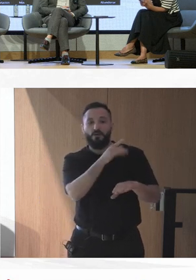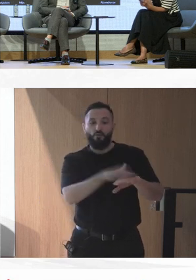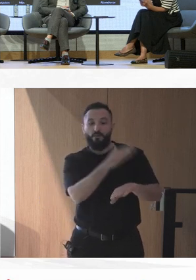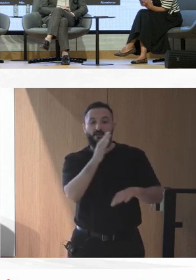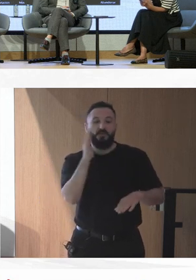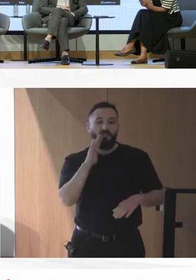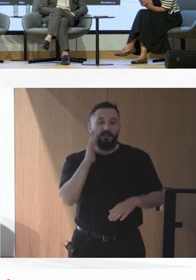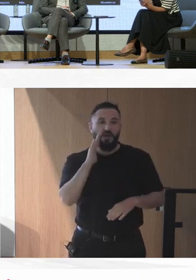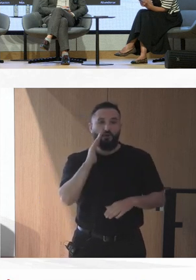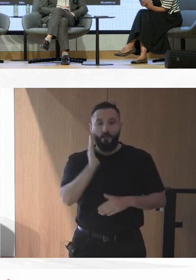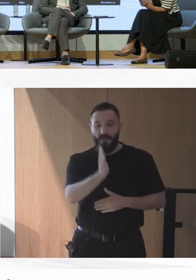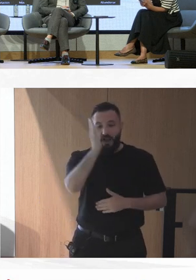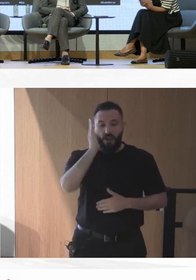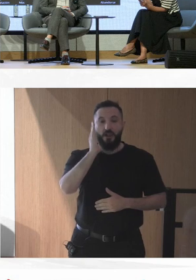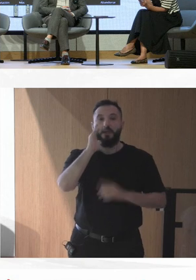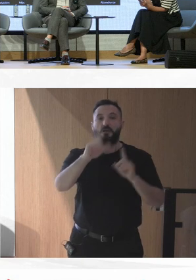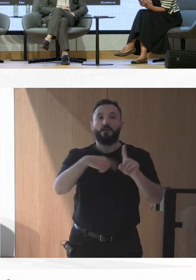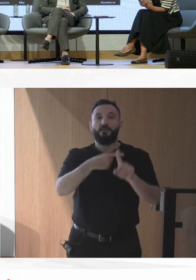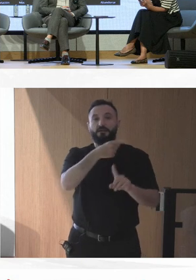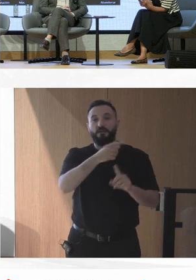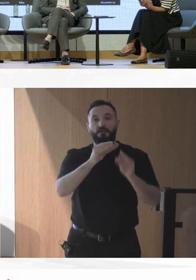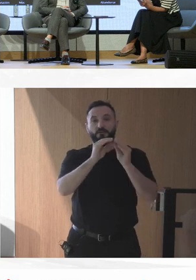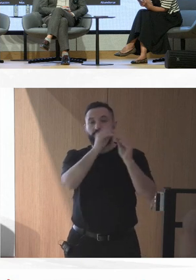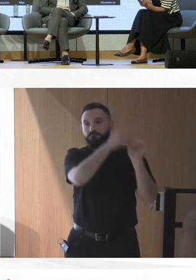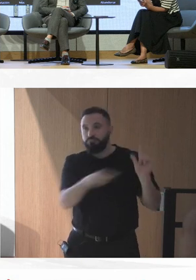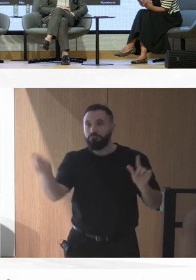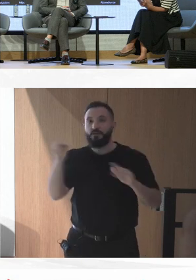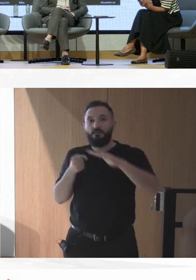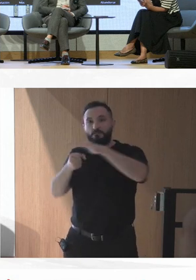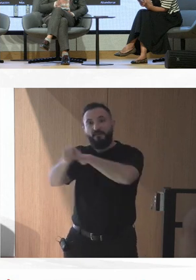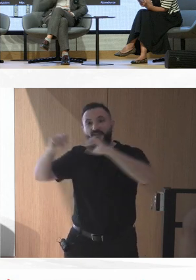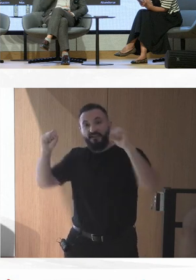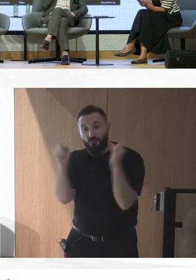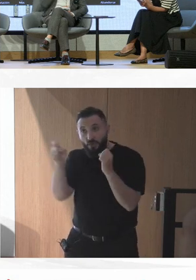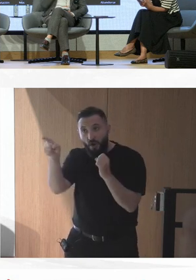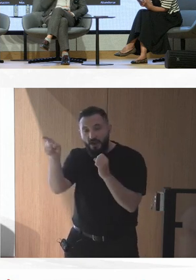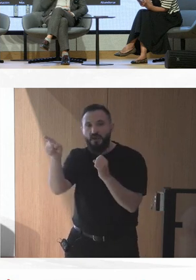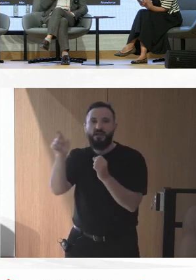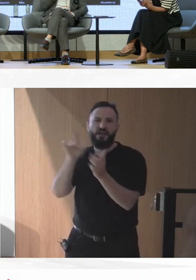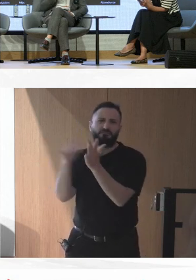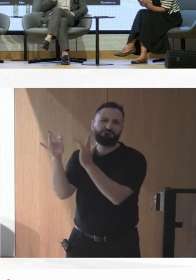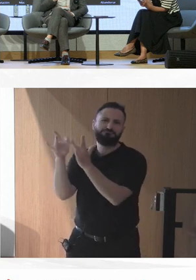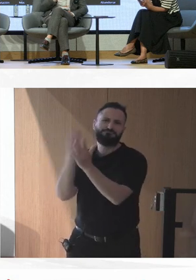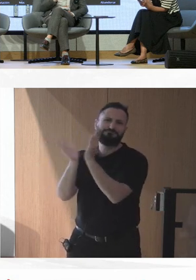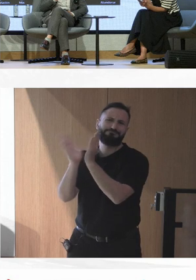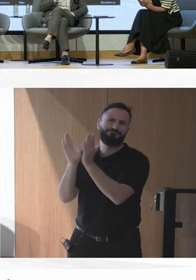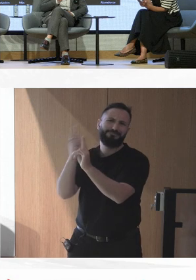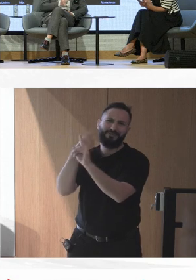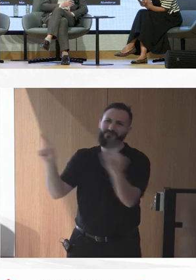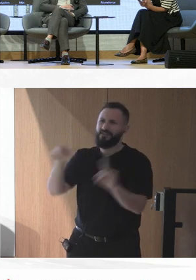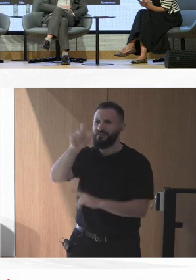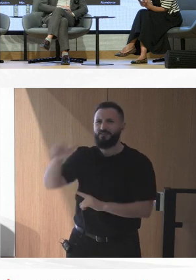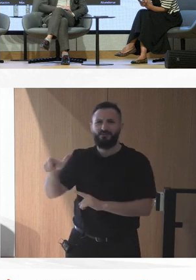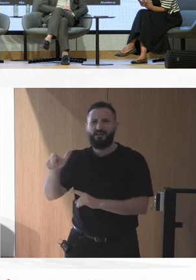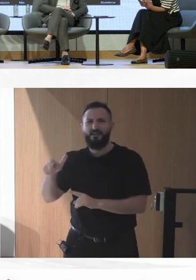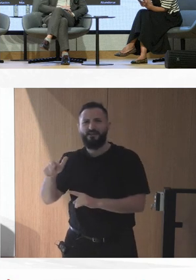de un delito penal y se le enviaba a estas instituciones, allí se les trataba de una forma totalmente distinta a cualquier otra persona que